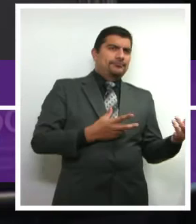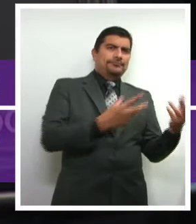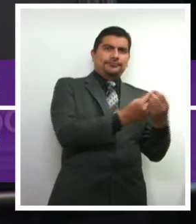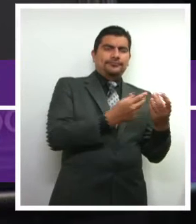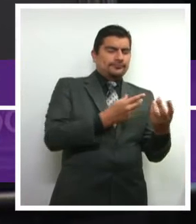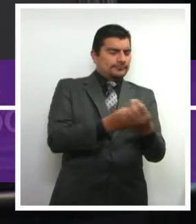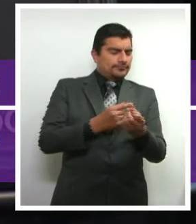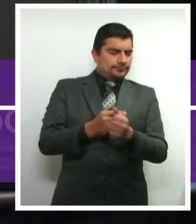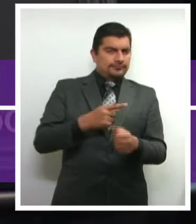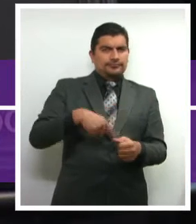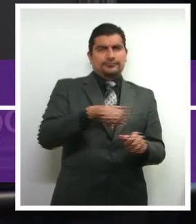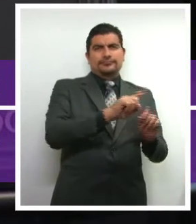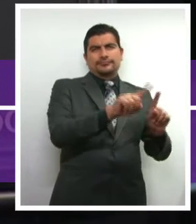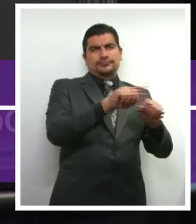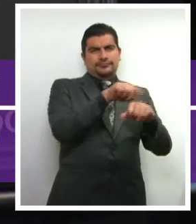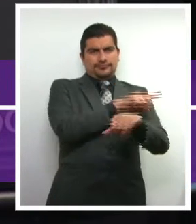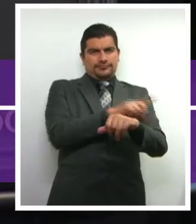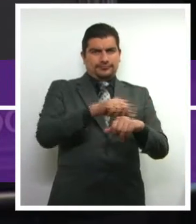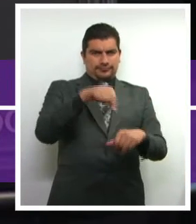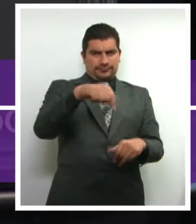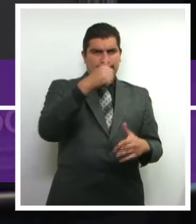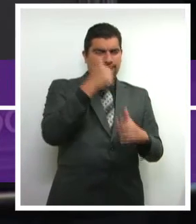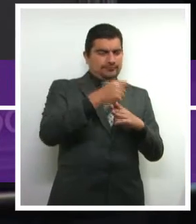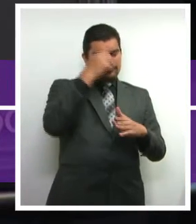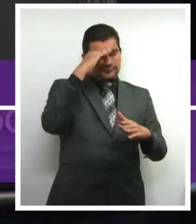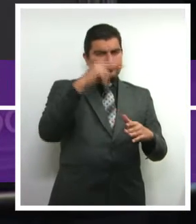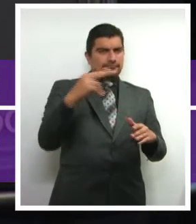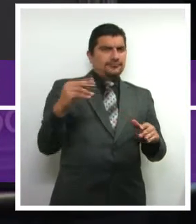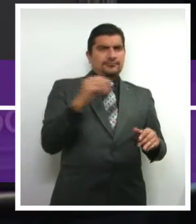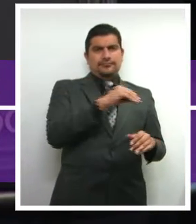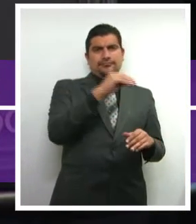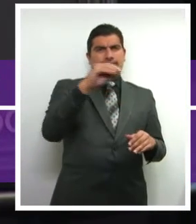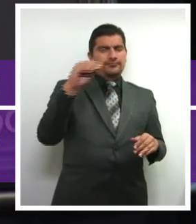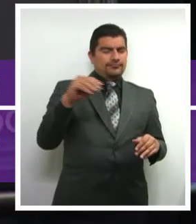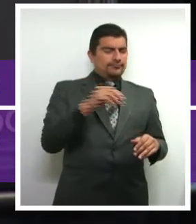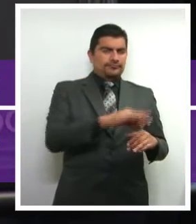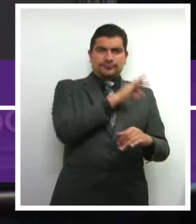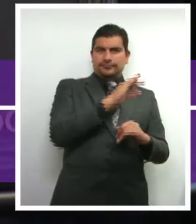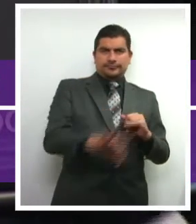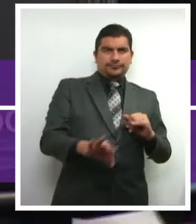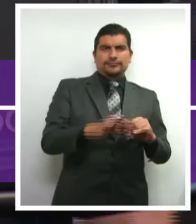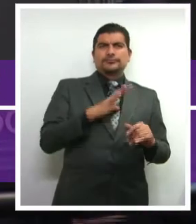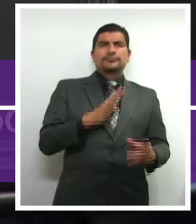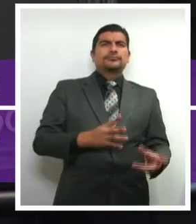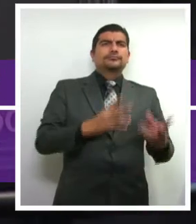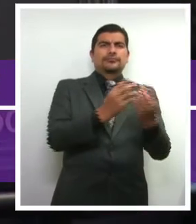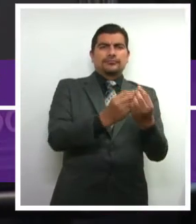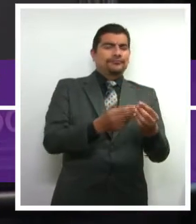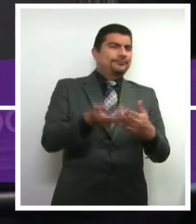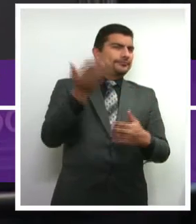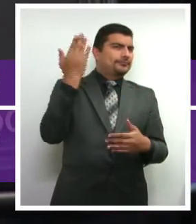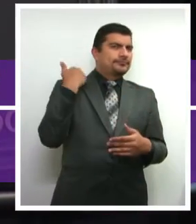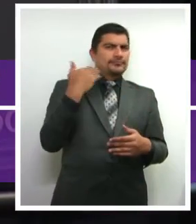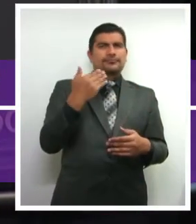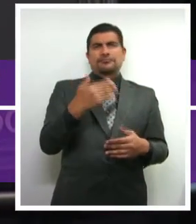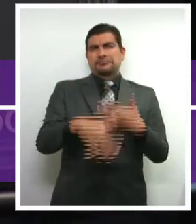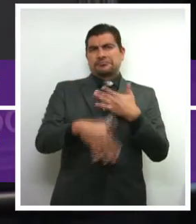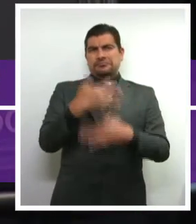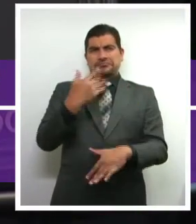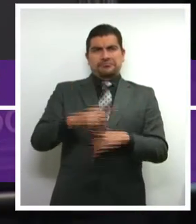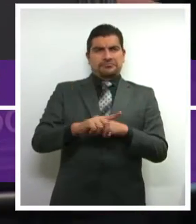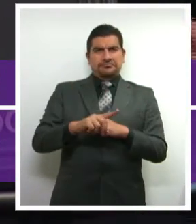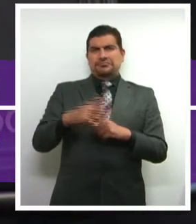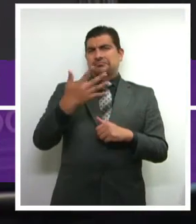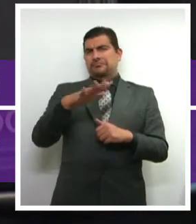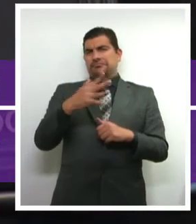diferentes delegaciones aquí de la Ciudad de México. La última reunión la tuvimos hace como 15 días más